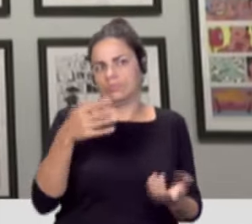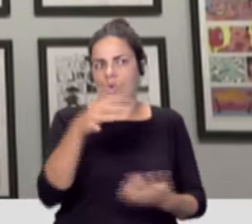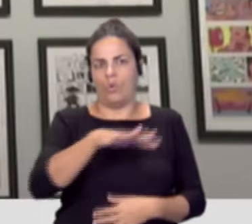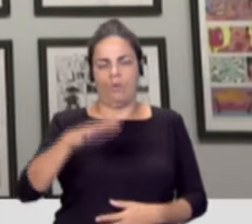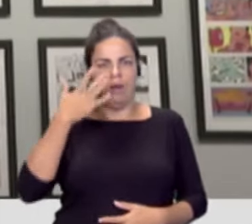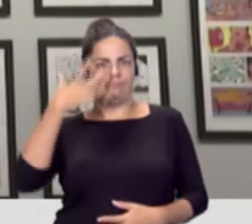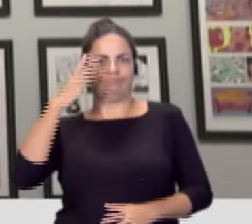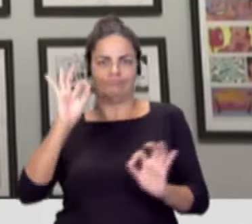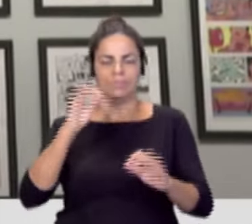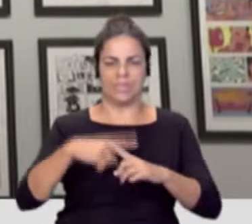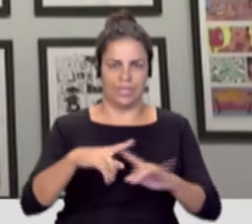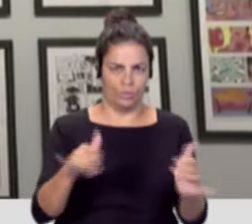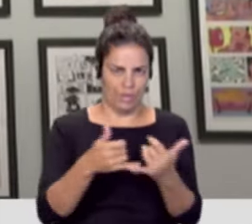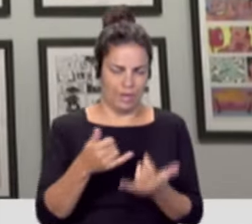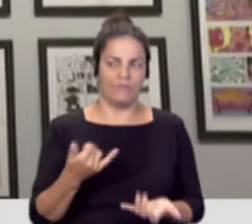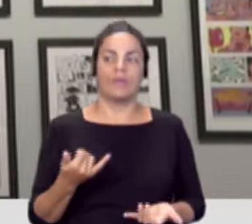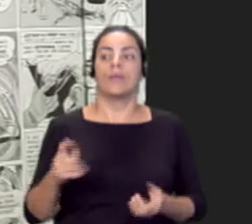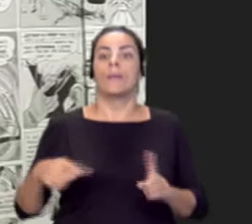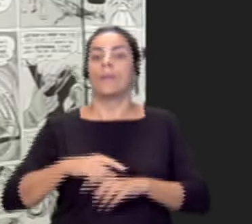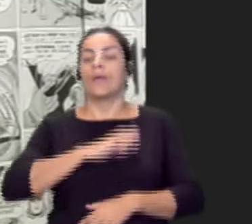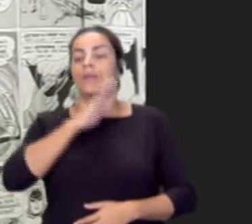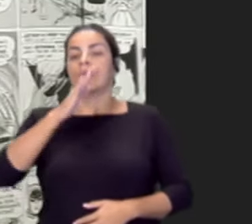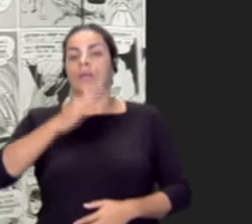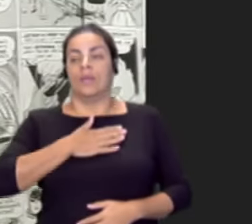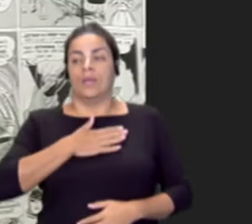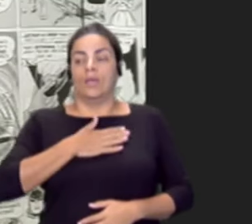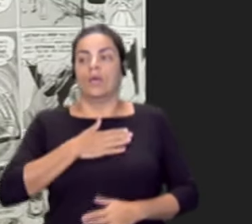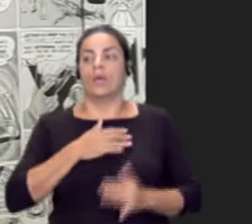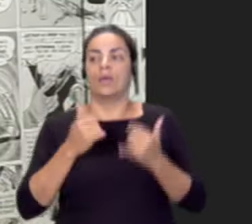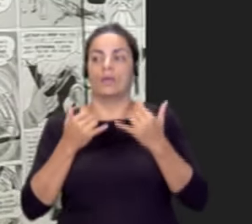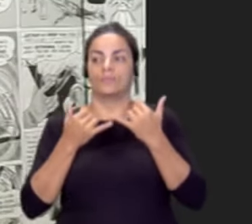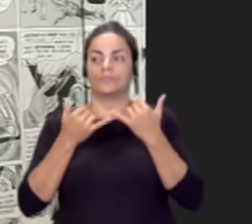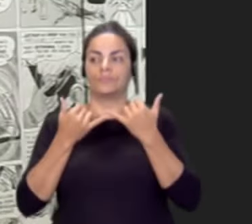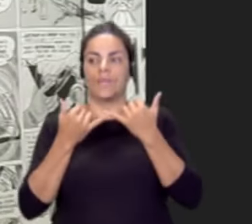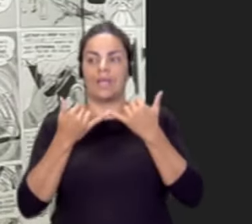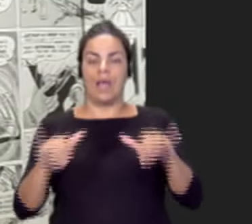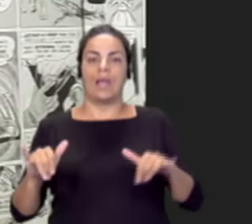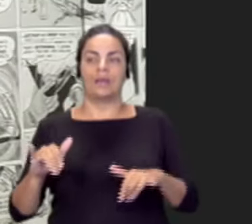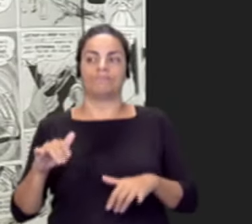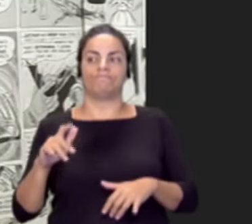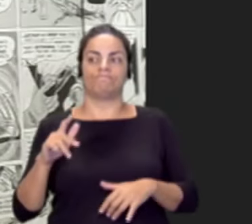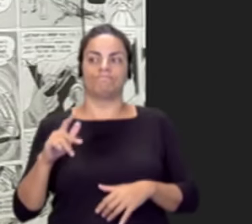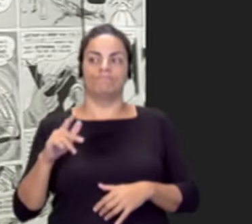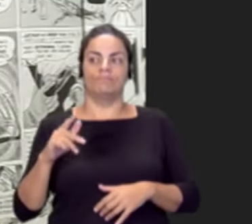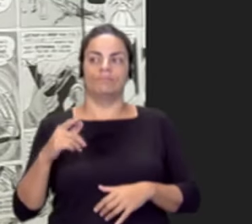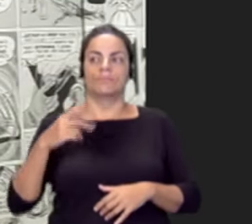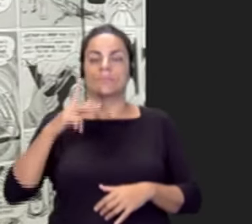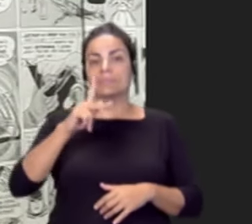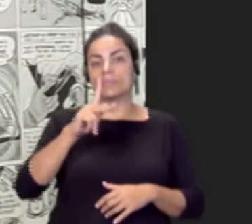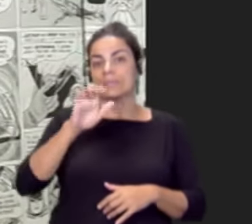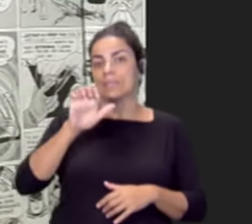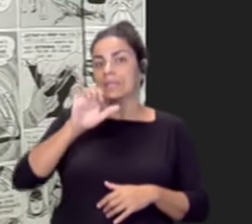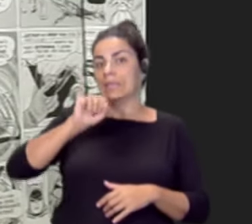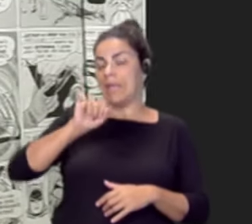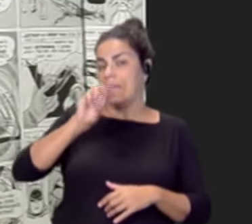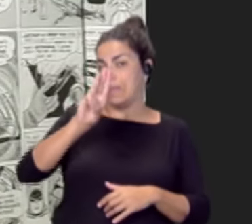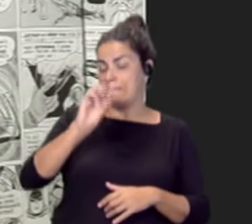Cruz de Tenerife. Y mañana es la gala K-pop, que está dirigida, pues, yo ya no soy público de la gala K-pop, es para la gente